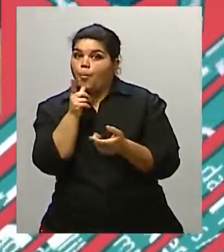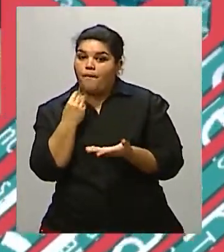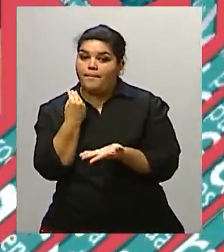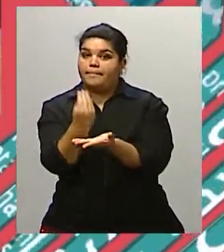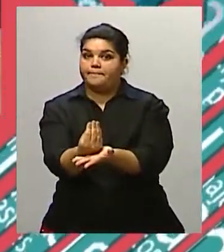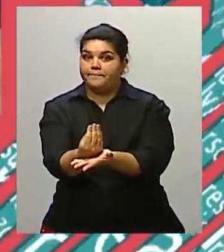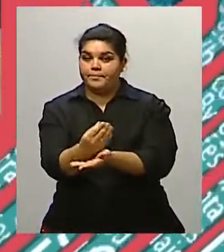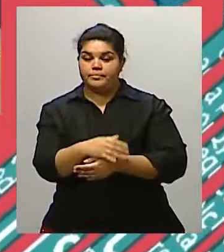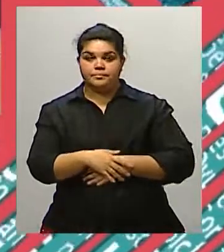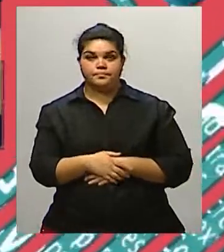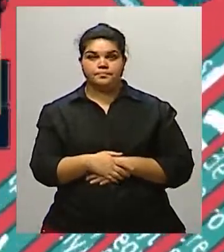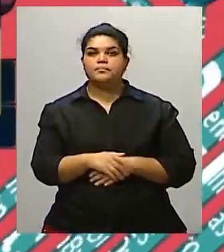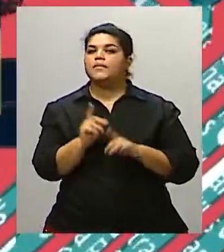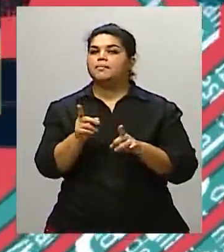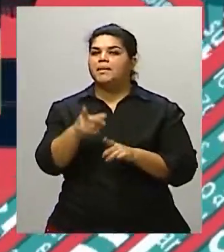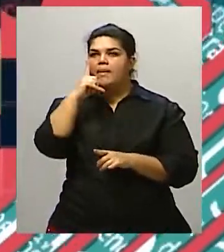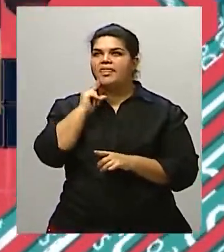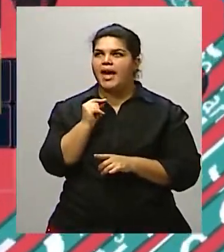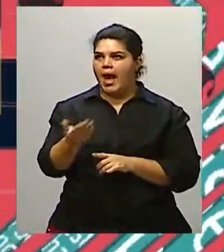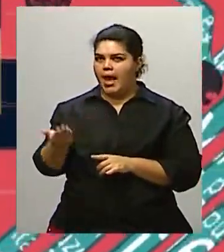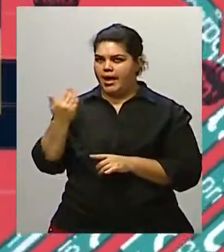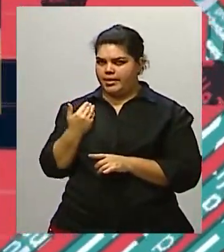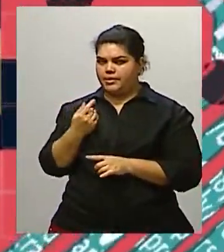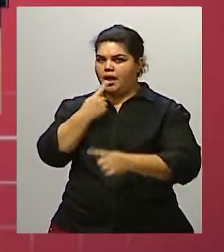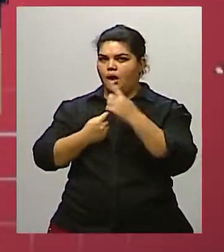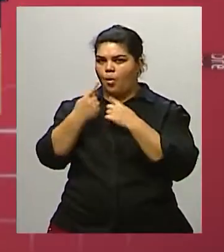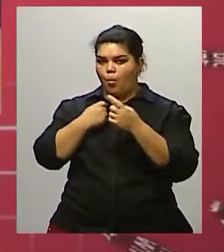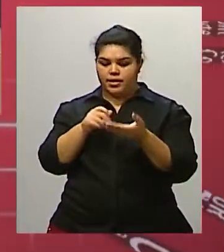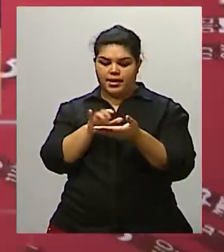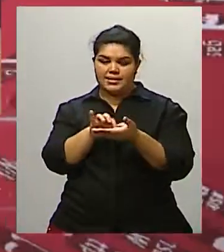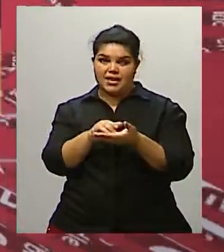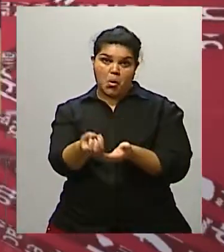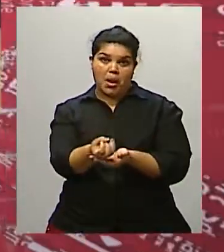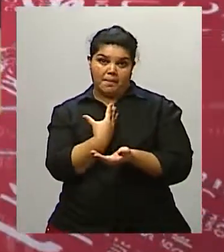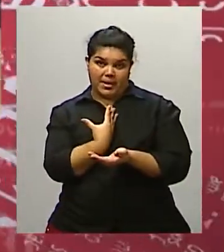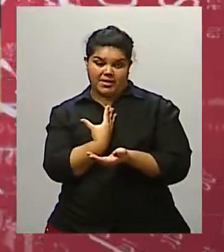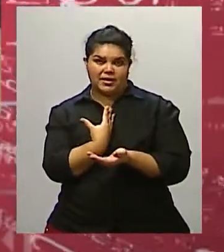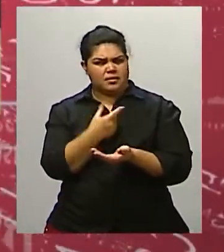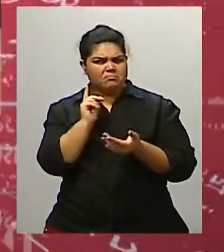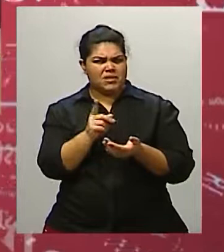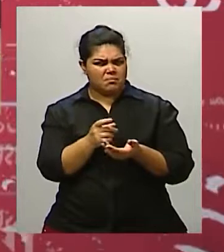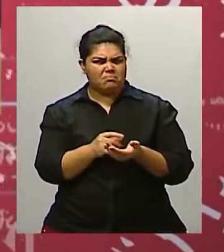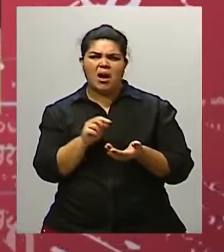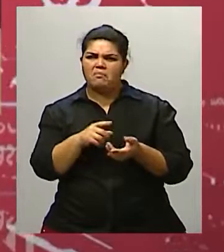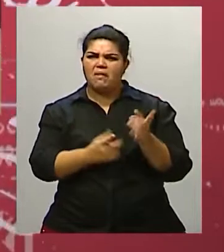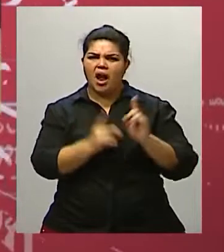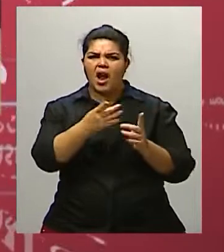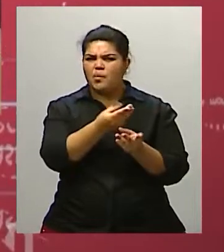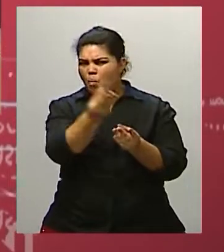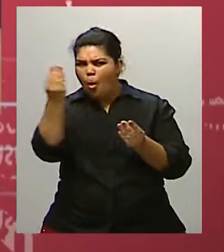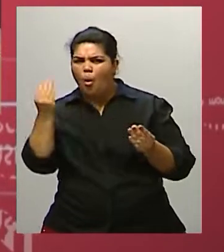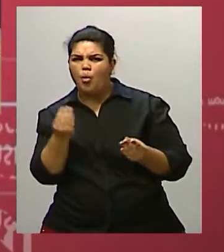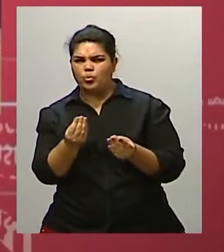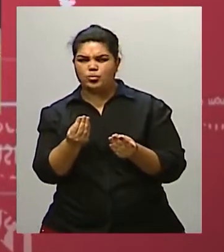Justamente hace unos días me hacían una encuesta a través del celular, una de las tantas, ¿no?, que se están haciendo, y me llamaba la